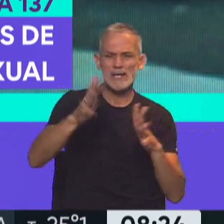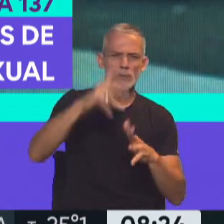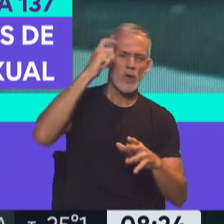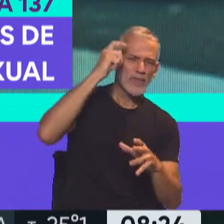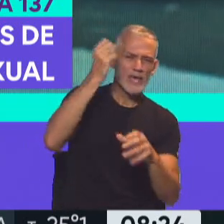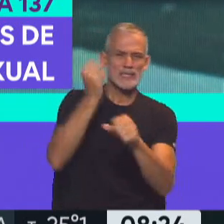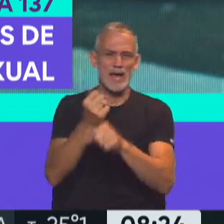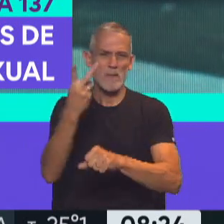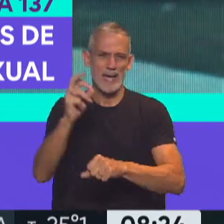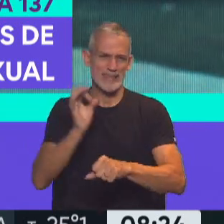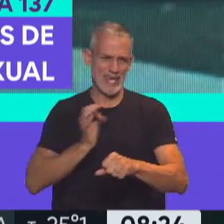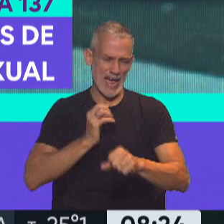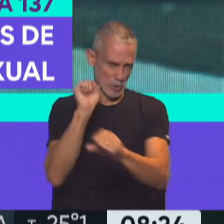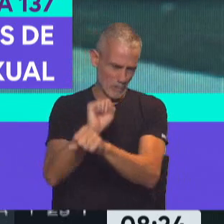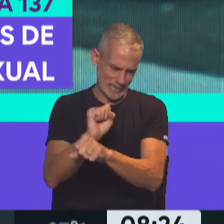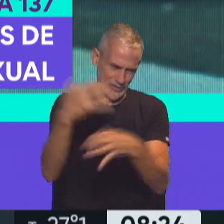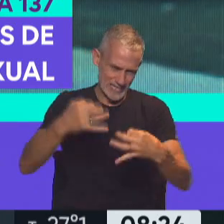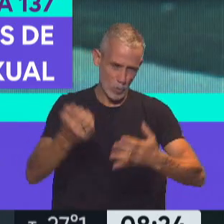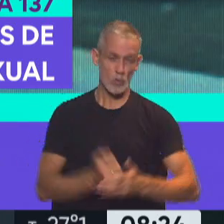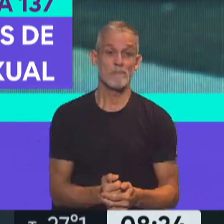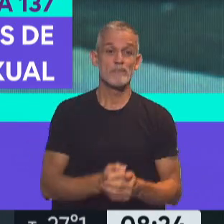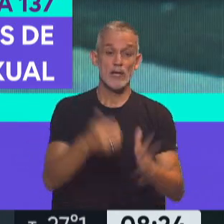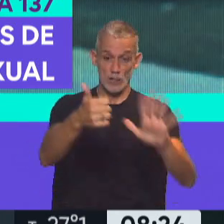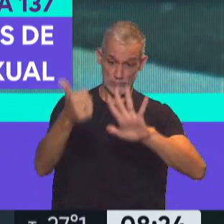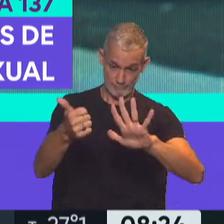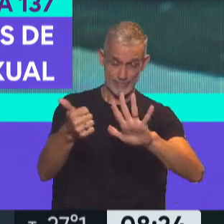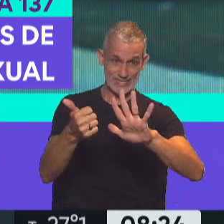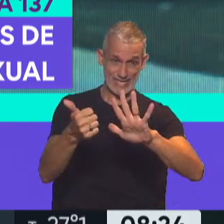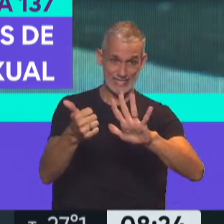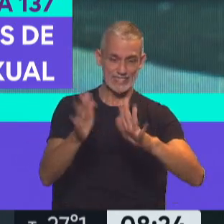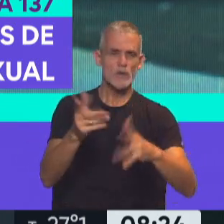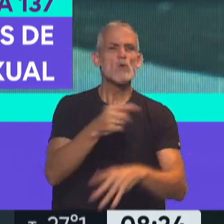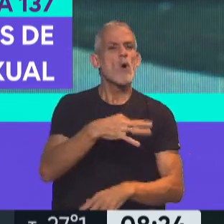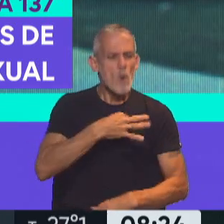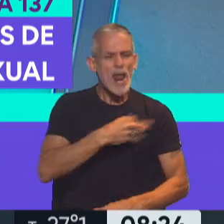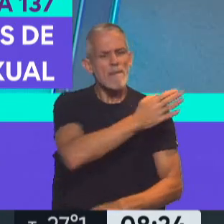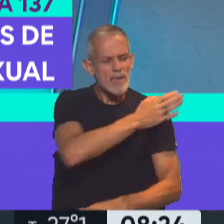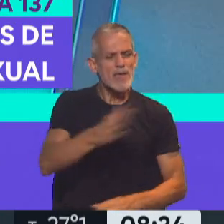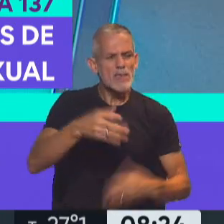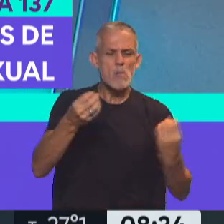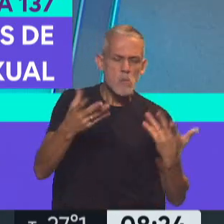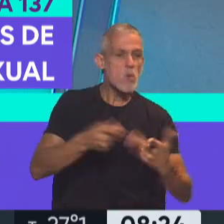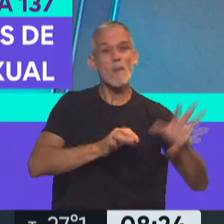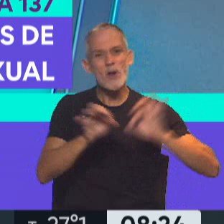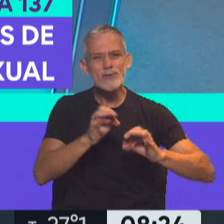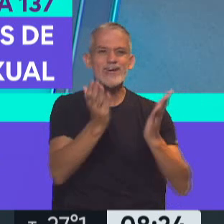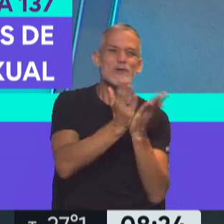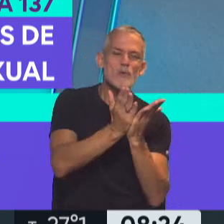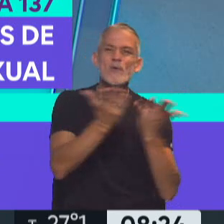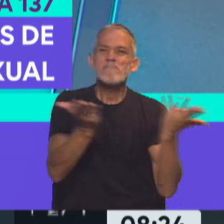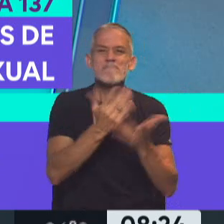y 20 años de prisión. Tuvieron hasta ese momento una vida, seguramente proyectos,